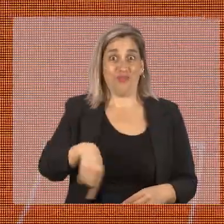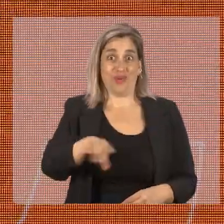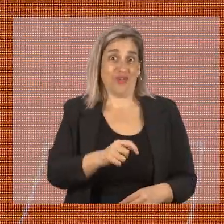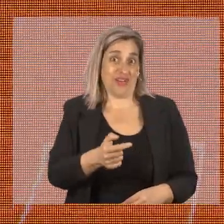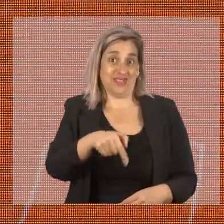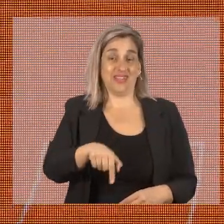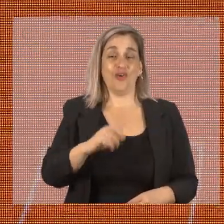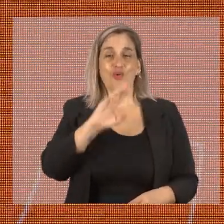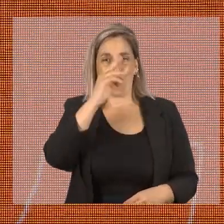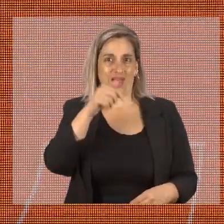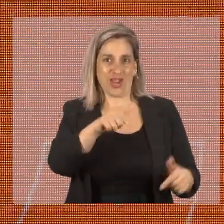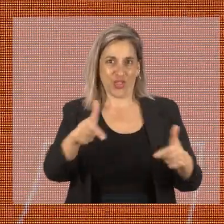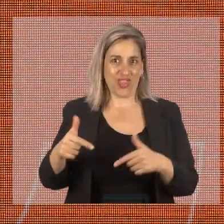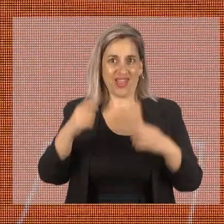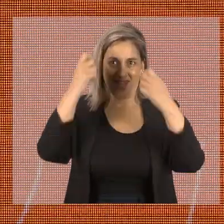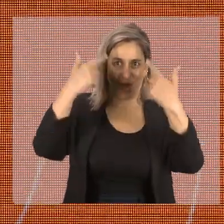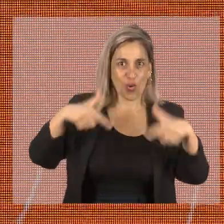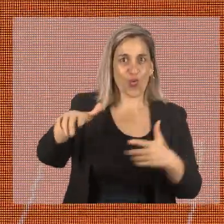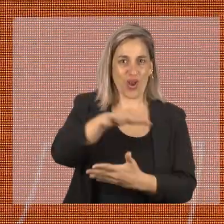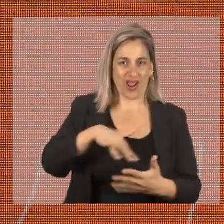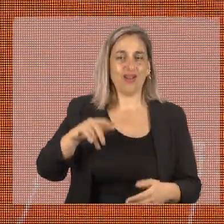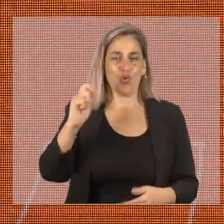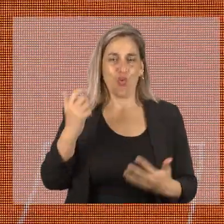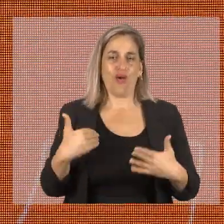electrificación rural.